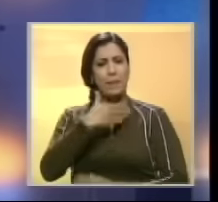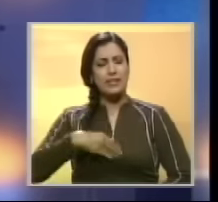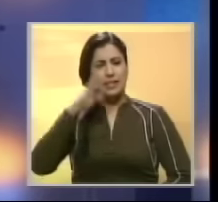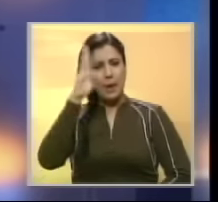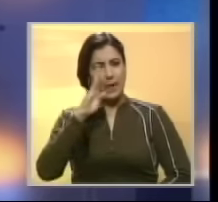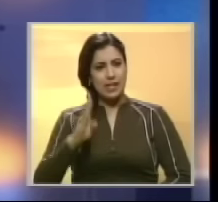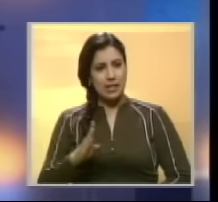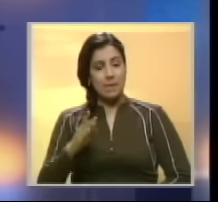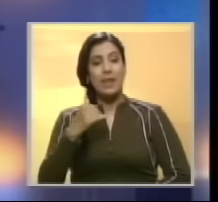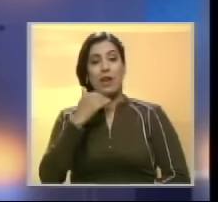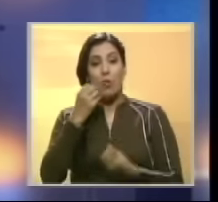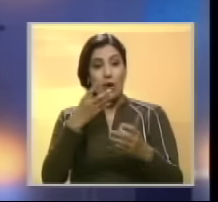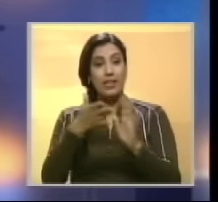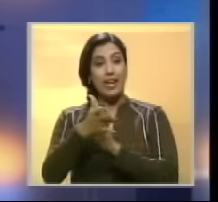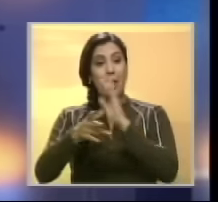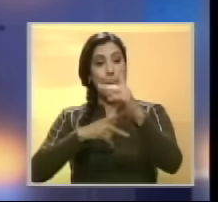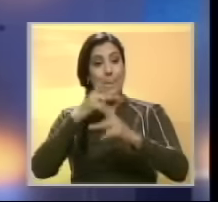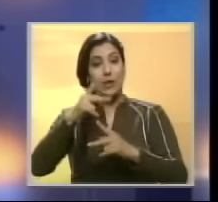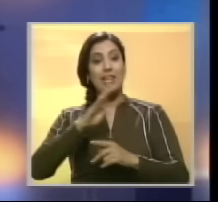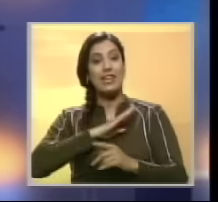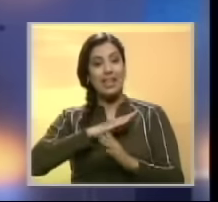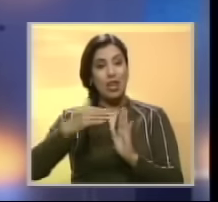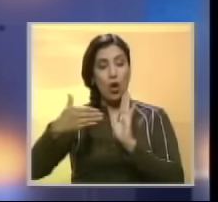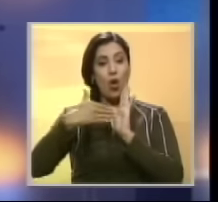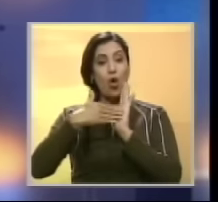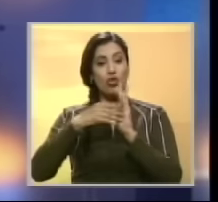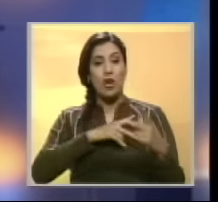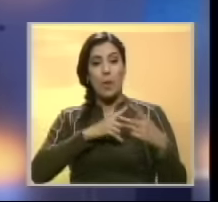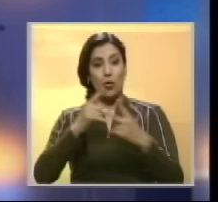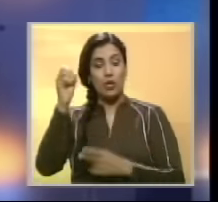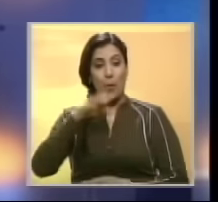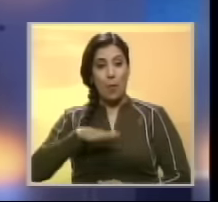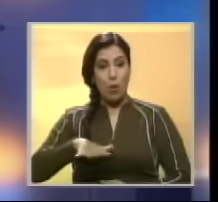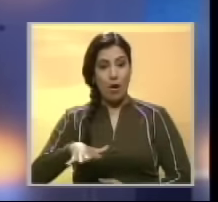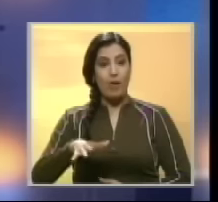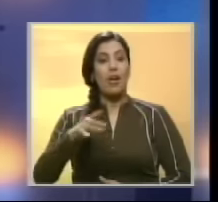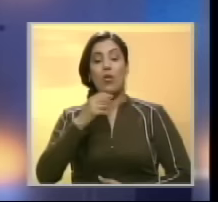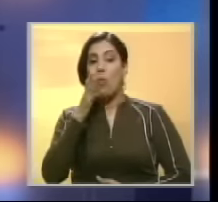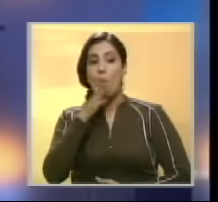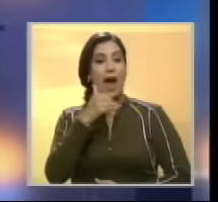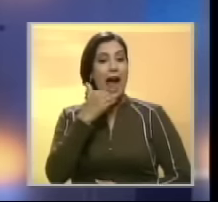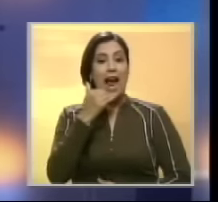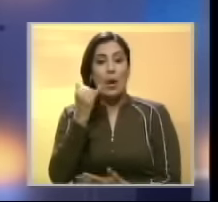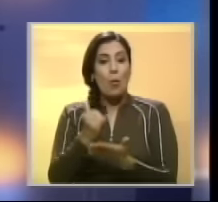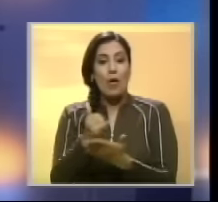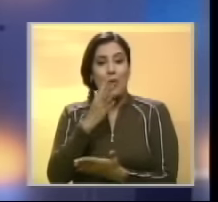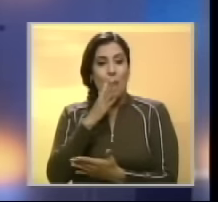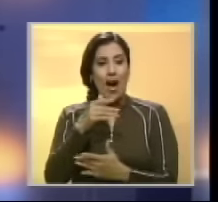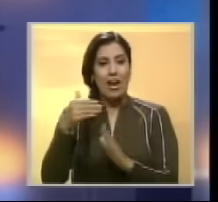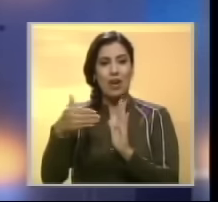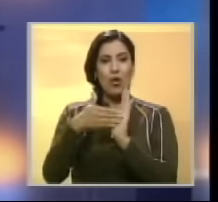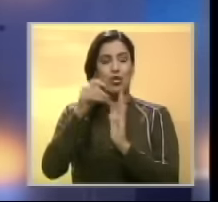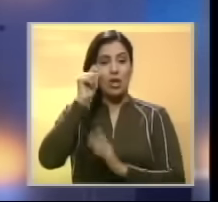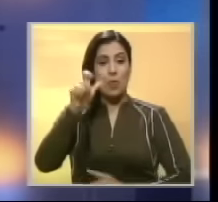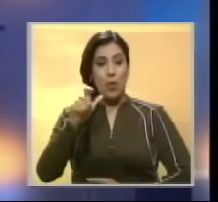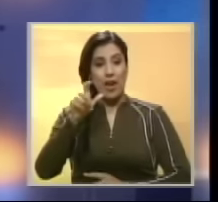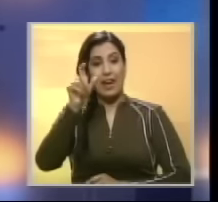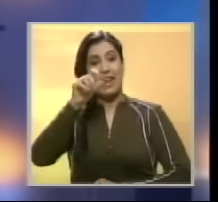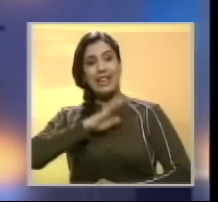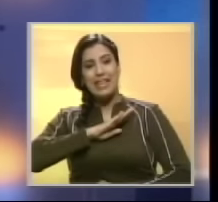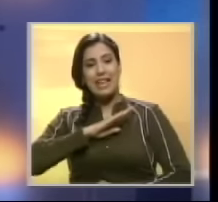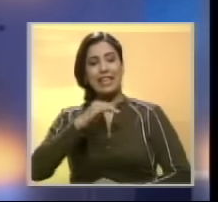rusev asegurando que es un proceso que va en contra de la voluntad popular afirmó que no existen pruebas que involucren a la mandataria con los